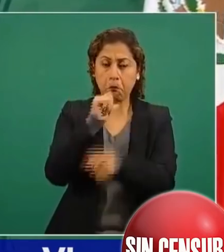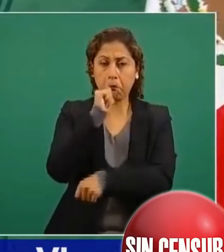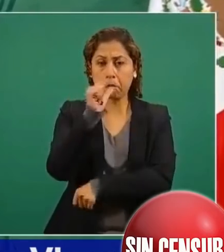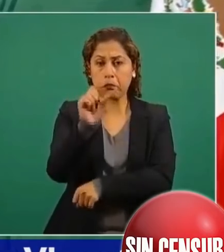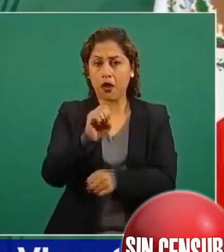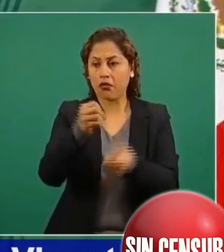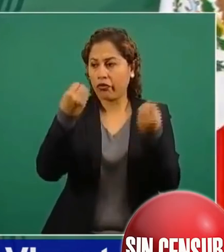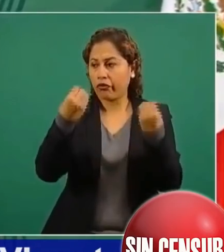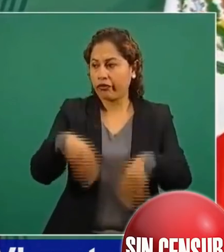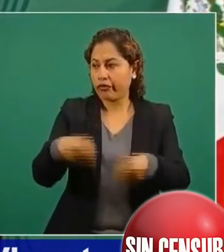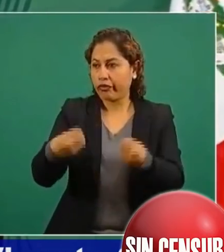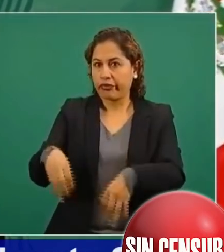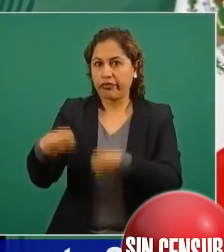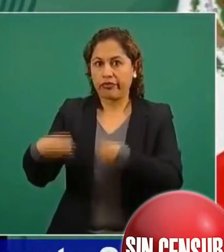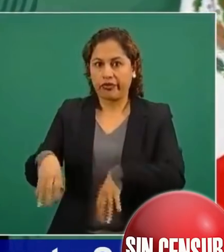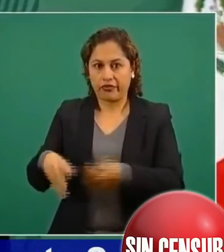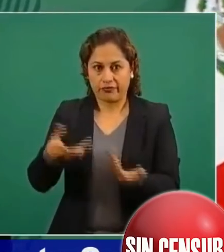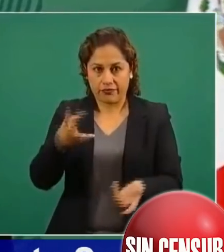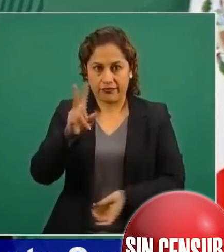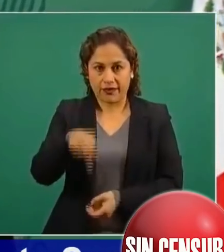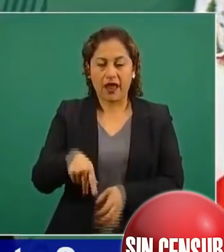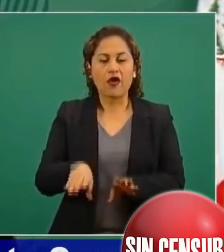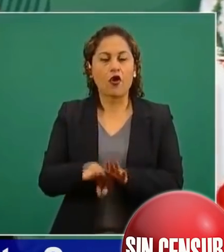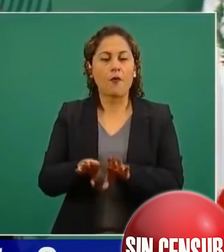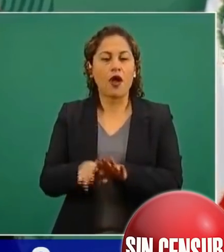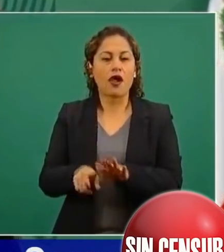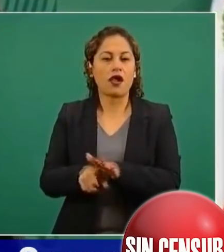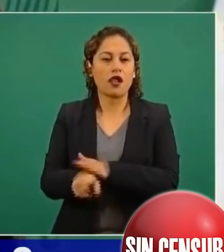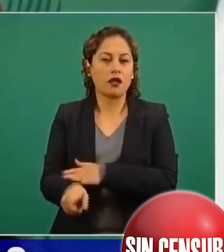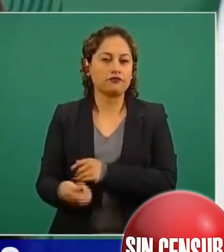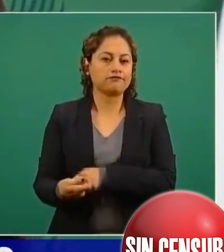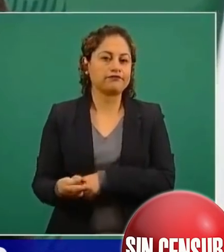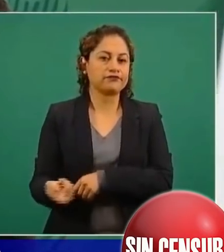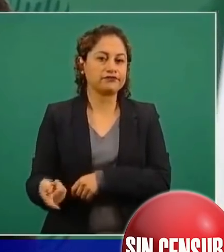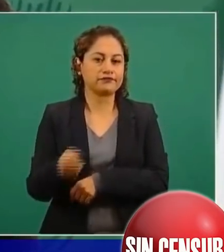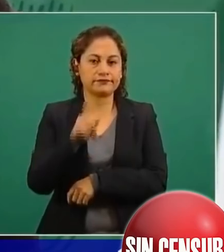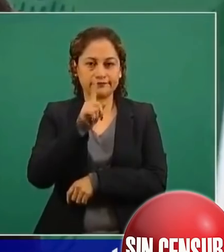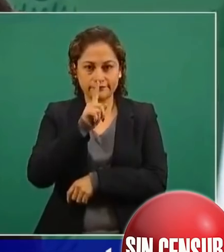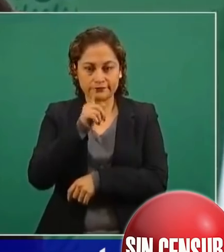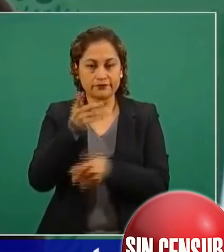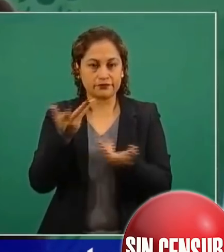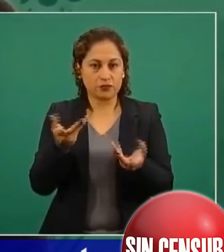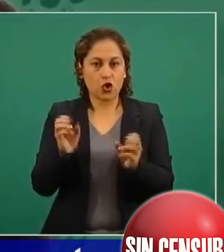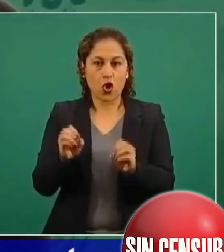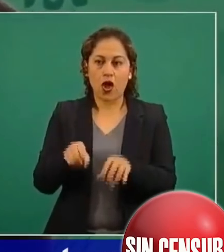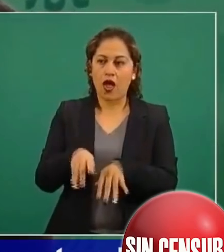Los sobres, los embutes, el chayote,